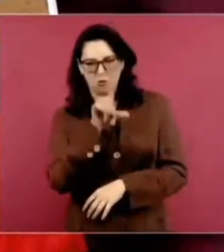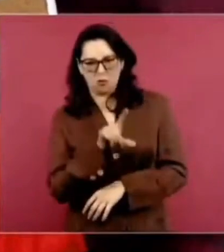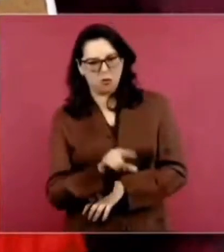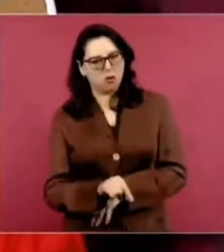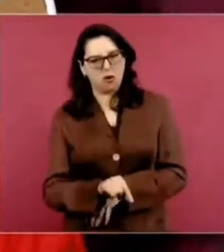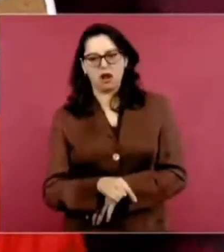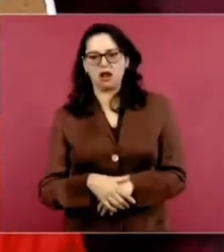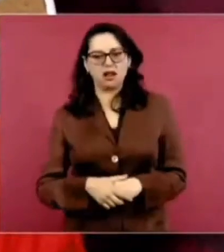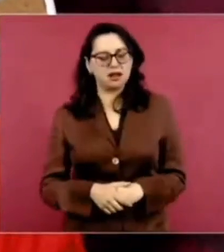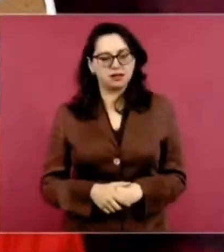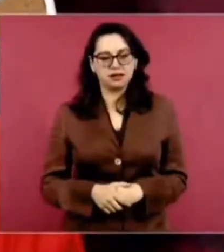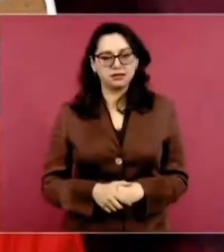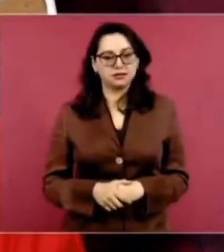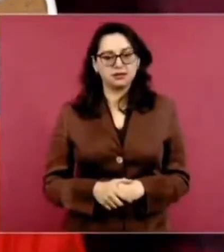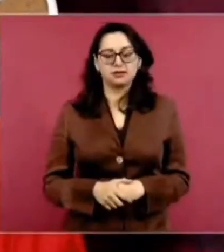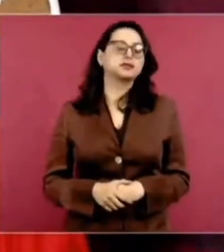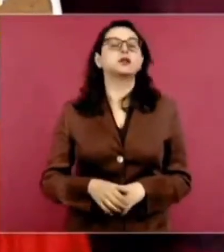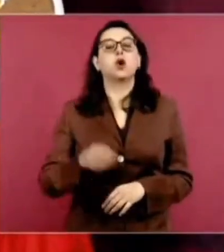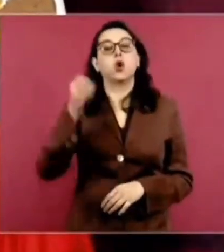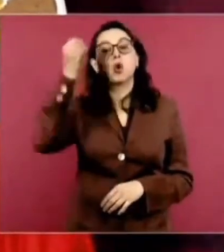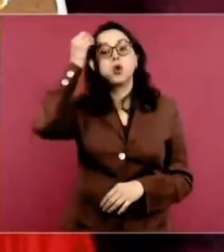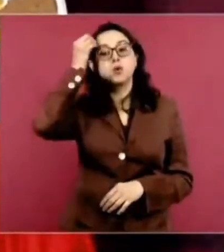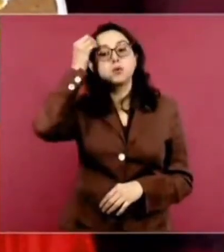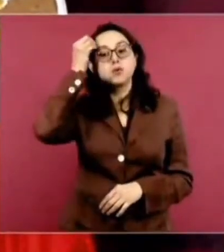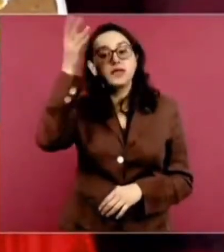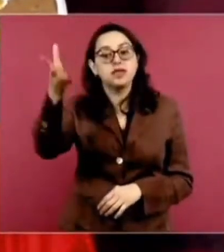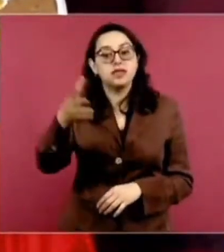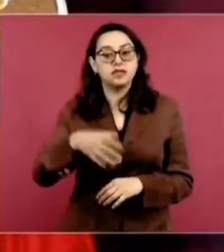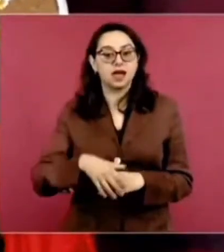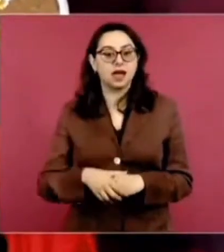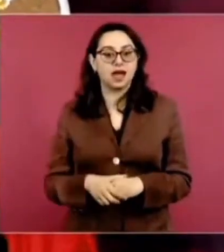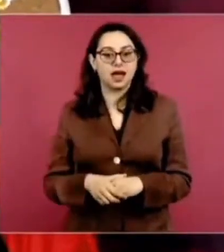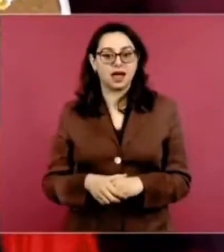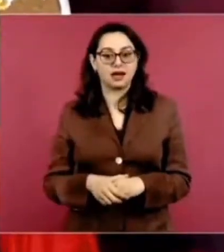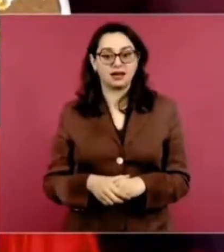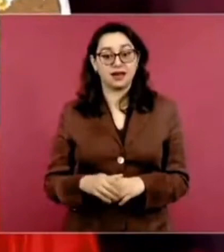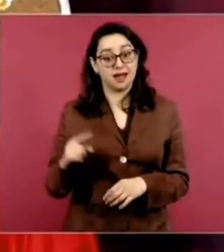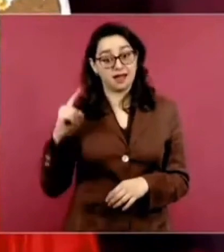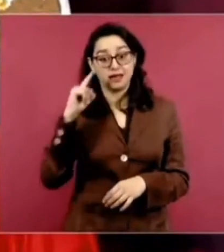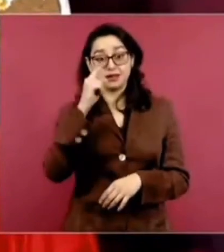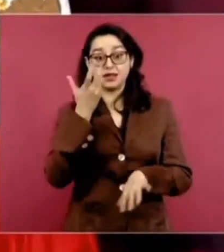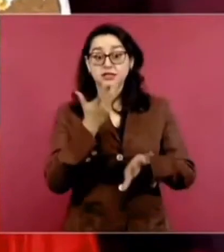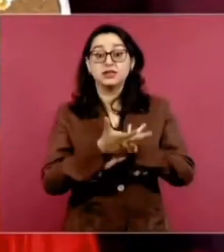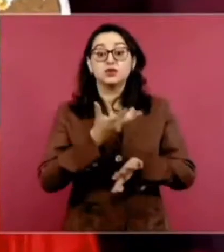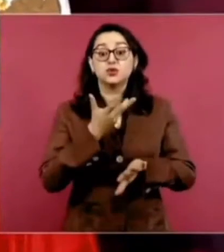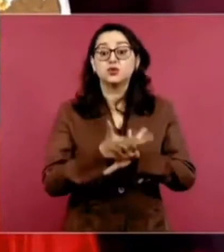se olvidan que ya hay 40 millones